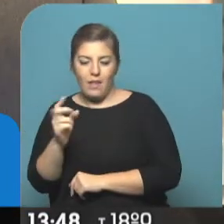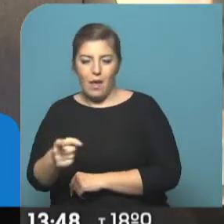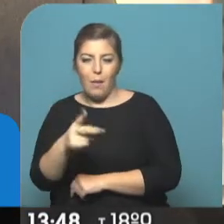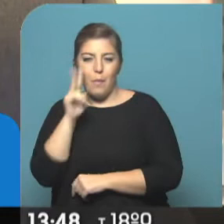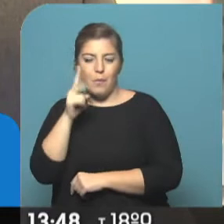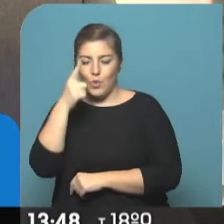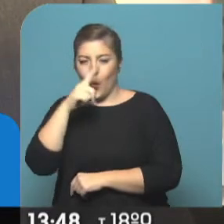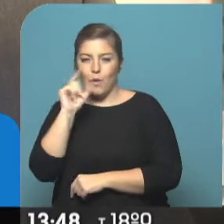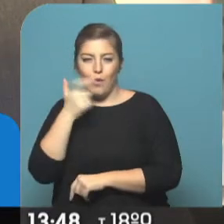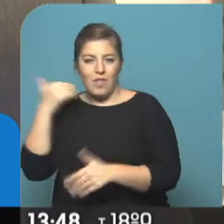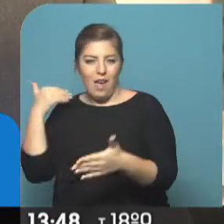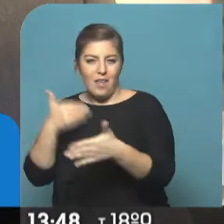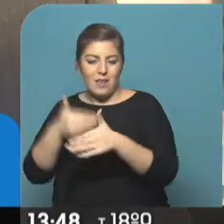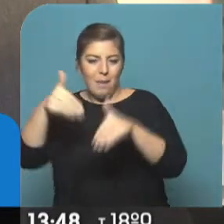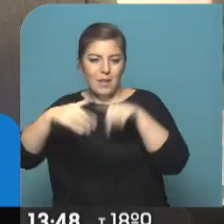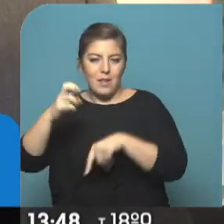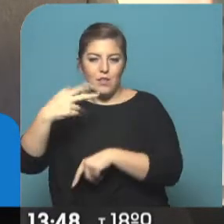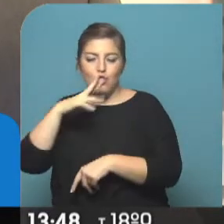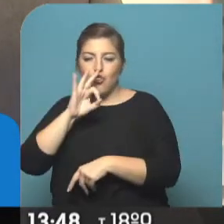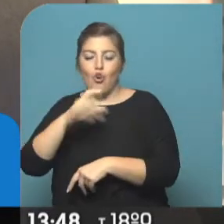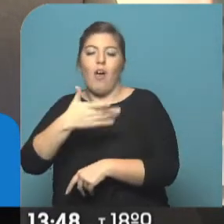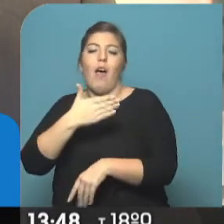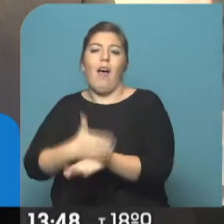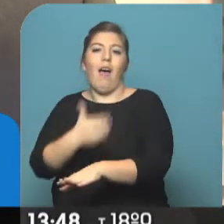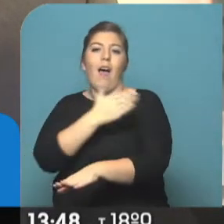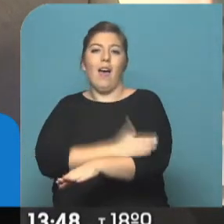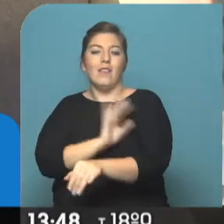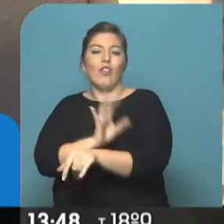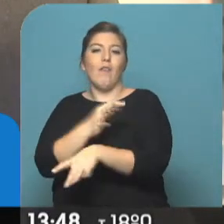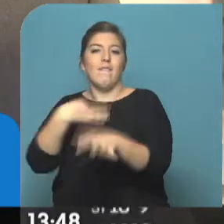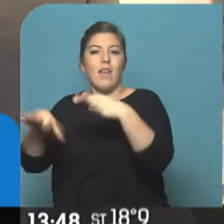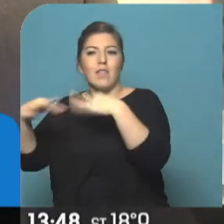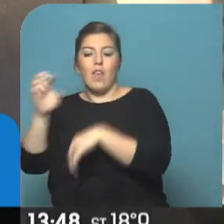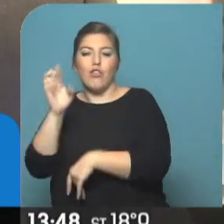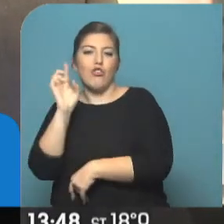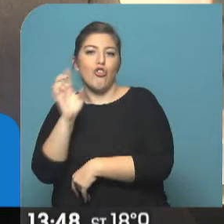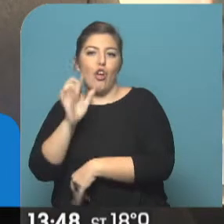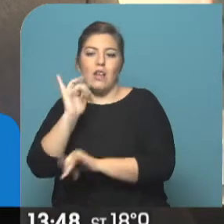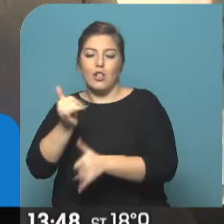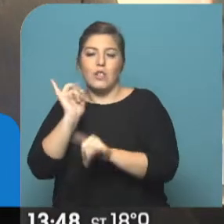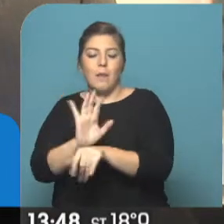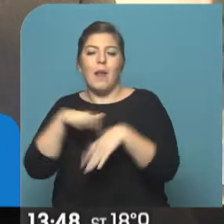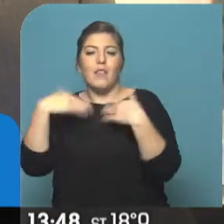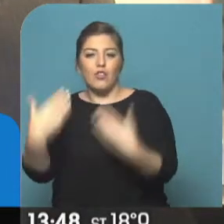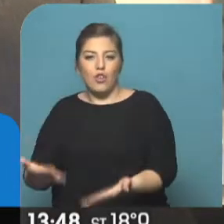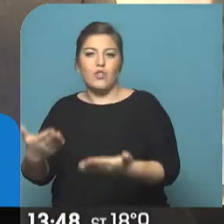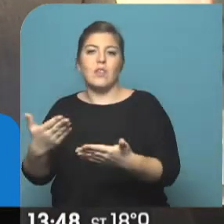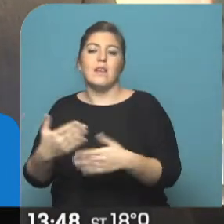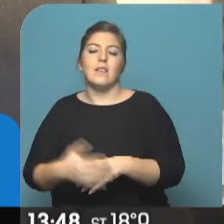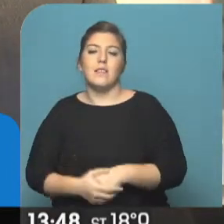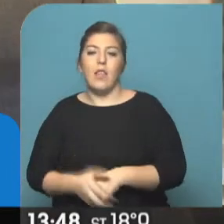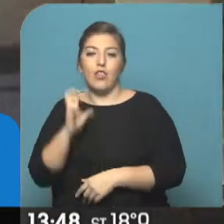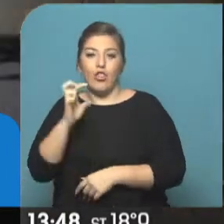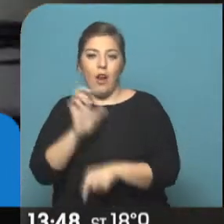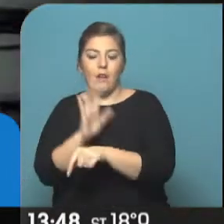los días previos a Las PASO con una fuerte necesidad de vender dólares por parte del Banco Central para evitar que el tipo de cambio